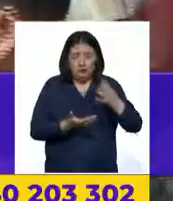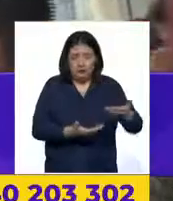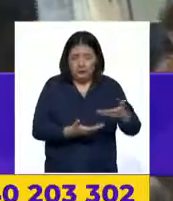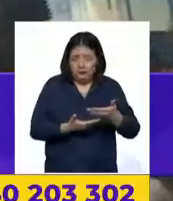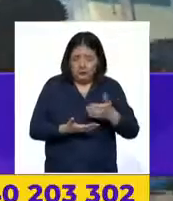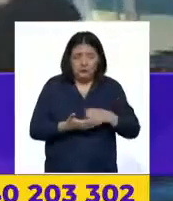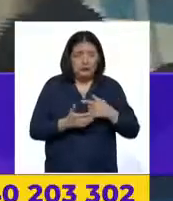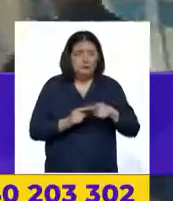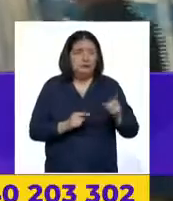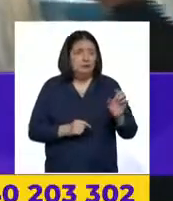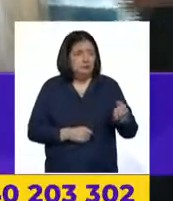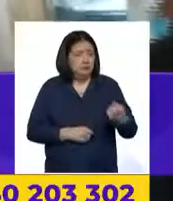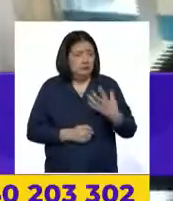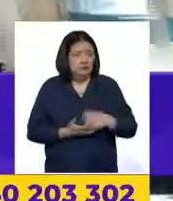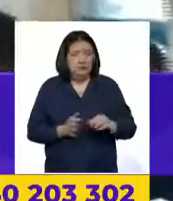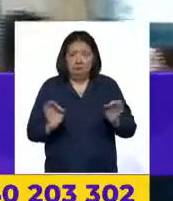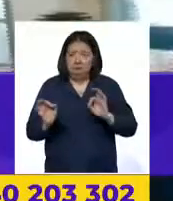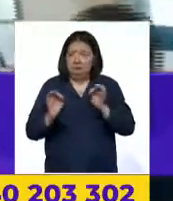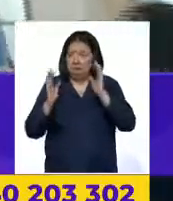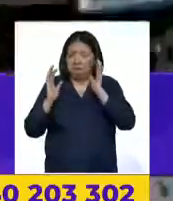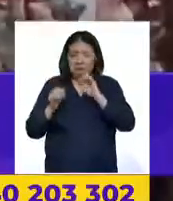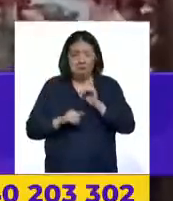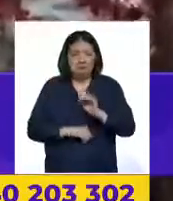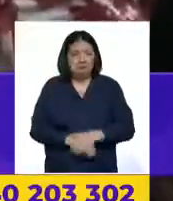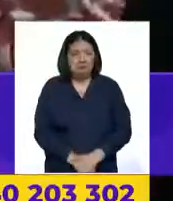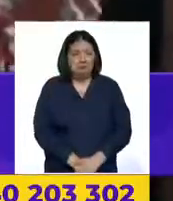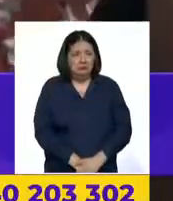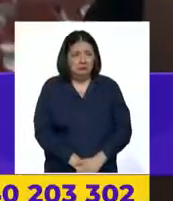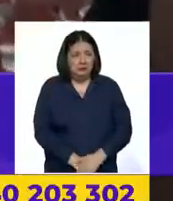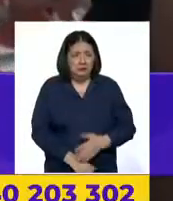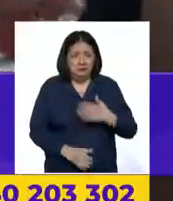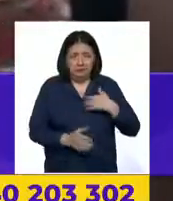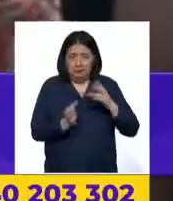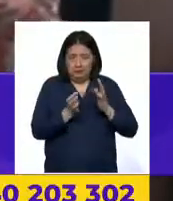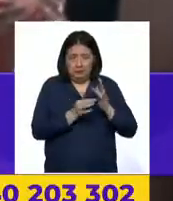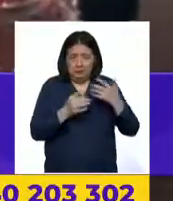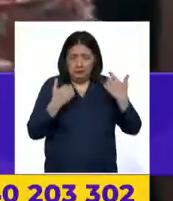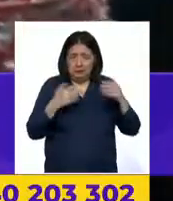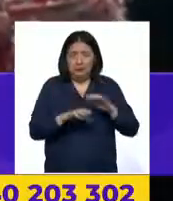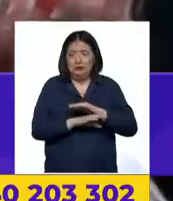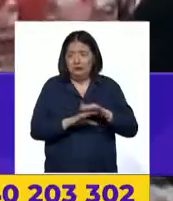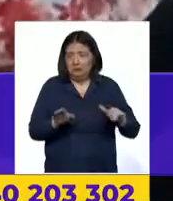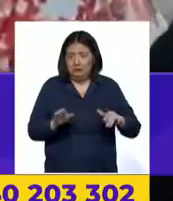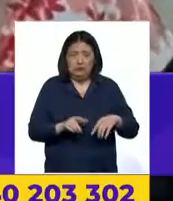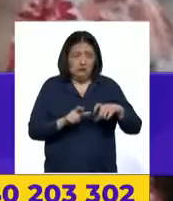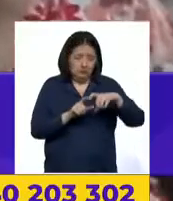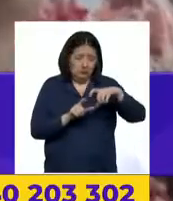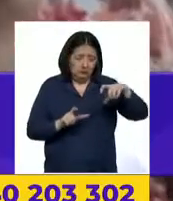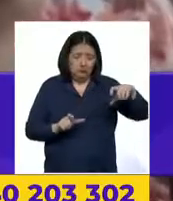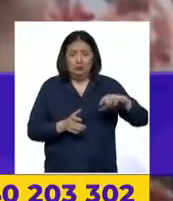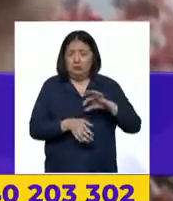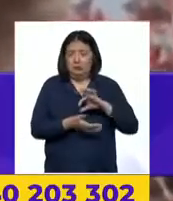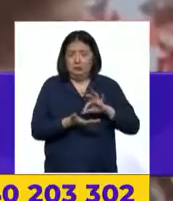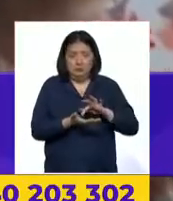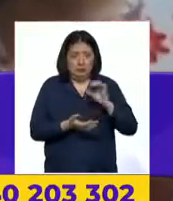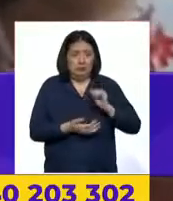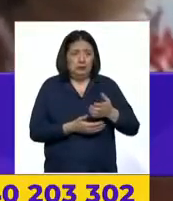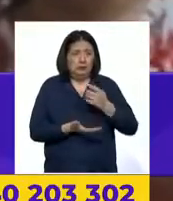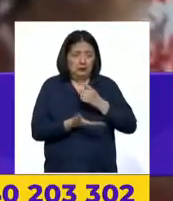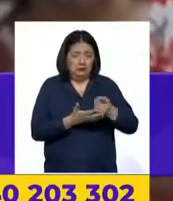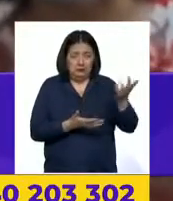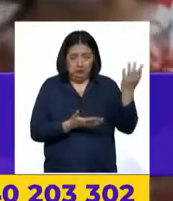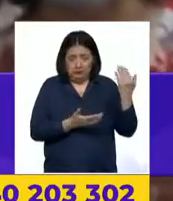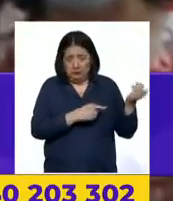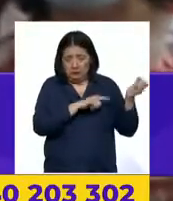Sin embargo, aseguran que no son atendidos. A mi esposo ya se le acabó su receta. Yo vine la semana